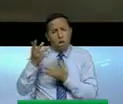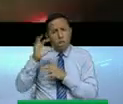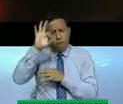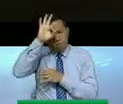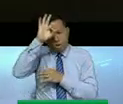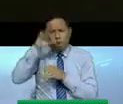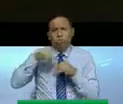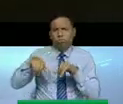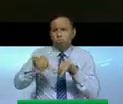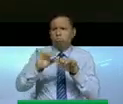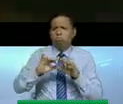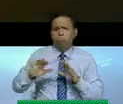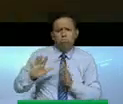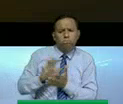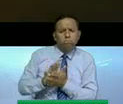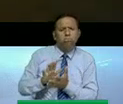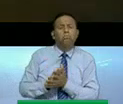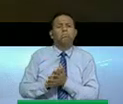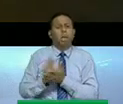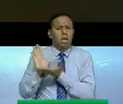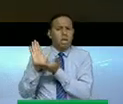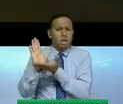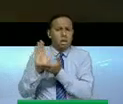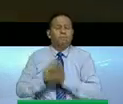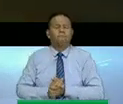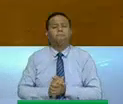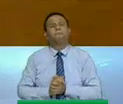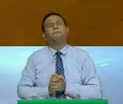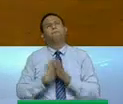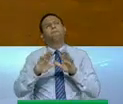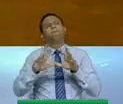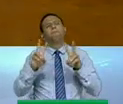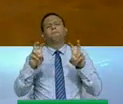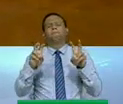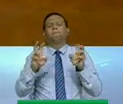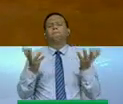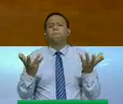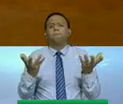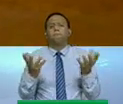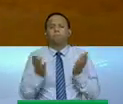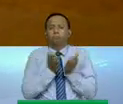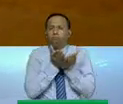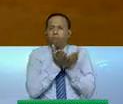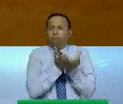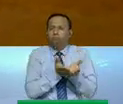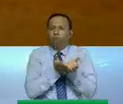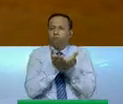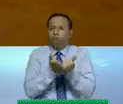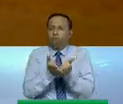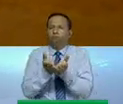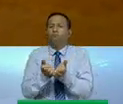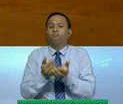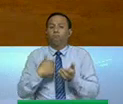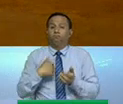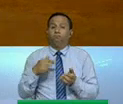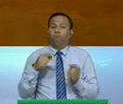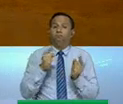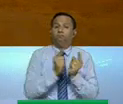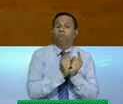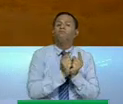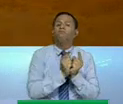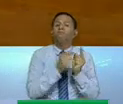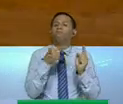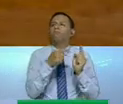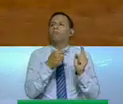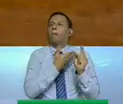de Seguridad Social. En cuanto al sistema portuario, yo me encuentro aquí con el presidente